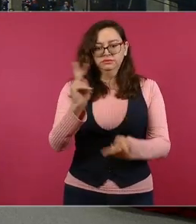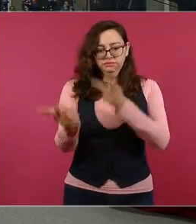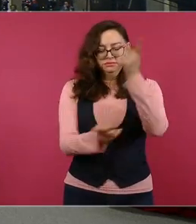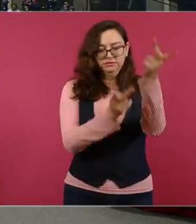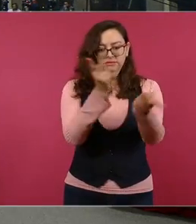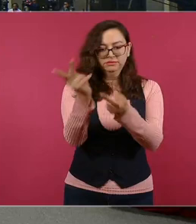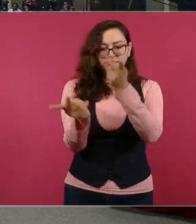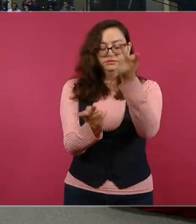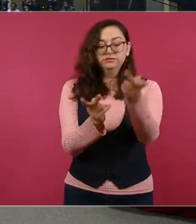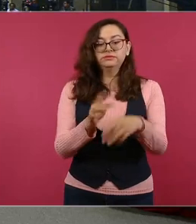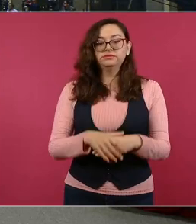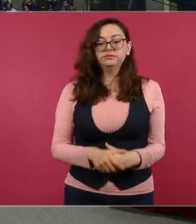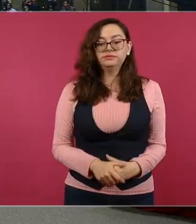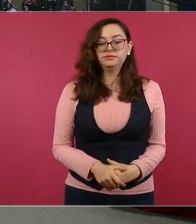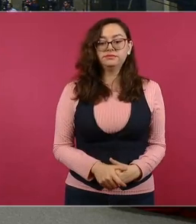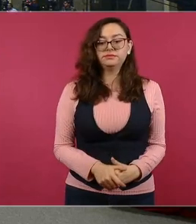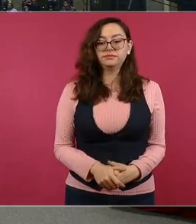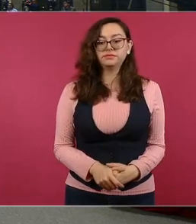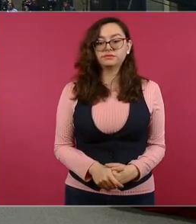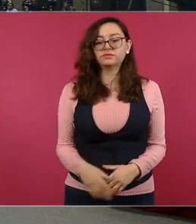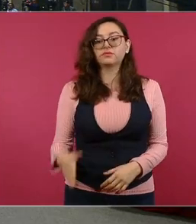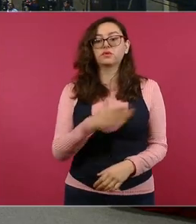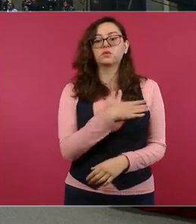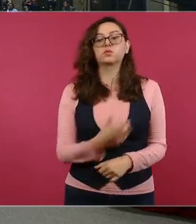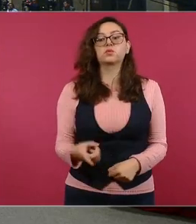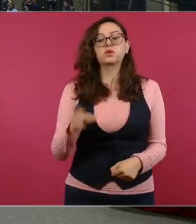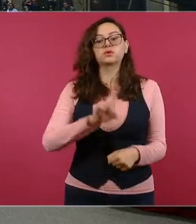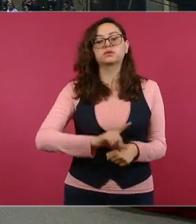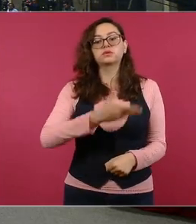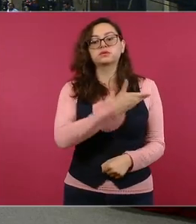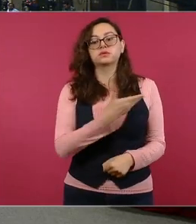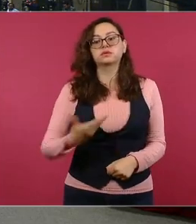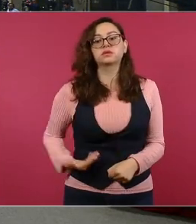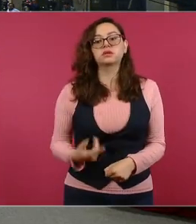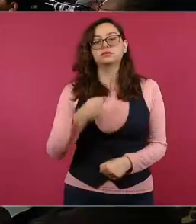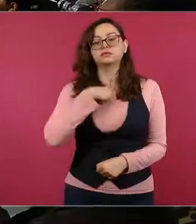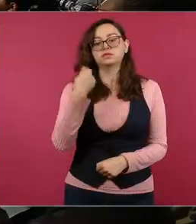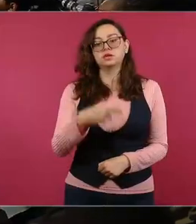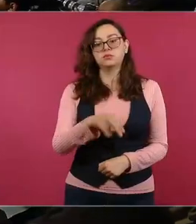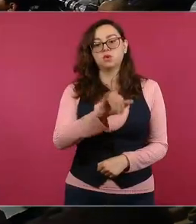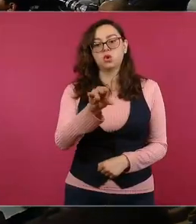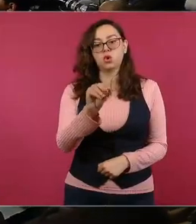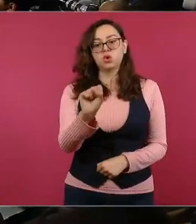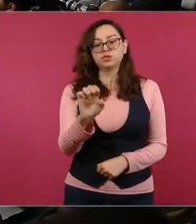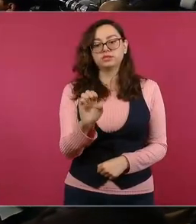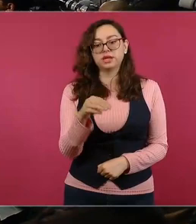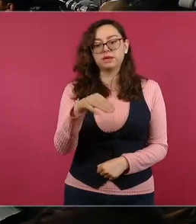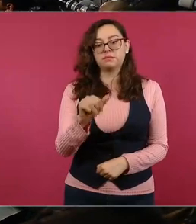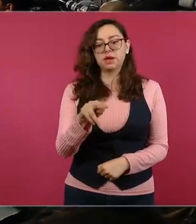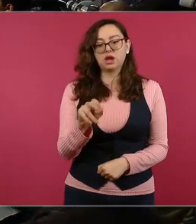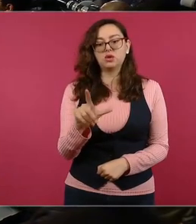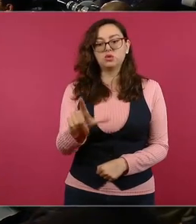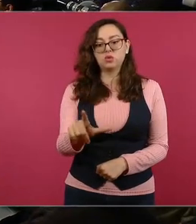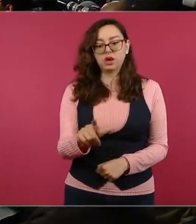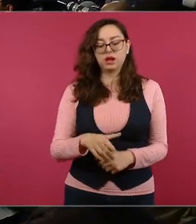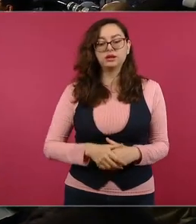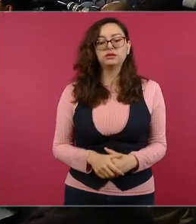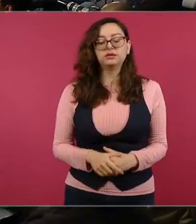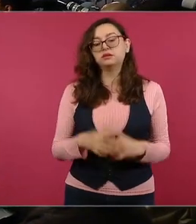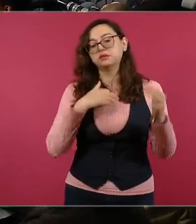adelante buenos buenos días presidente José Manuel fuentes de capital 21 eh